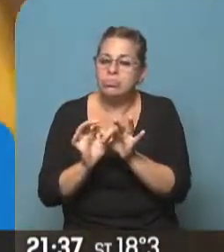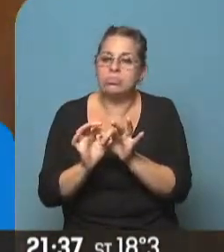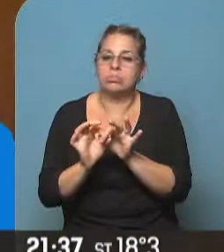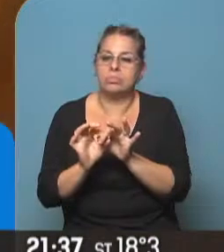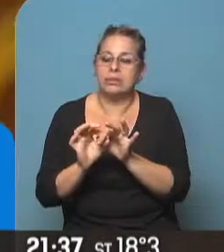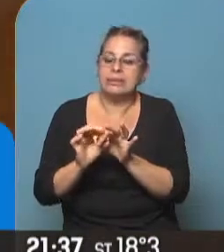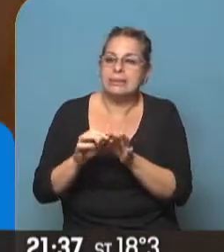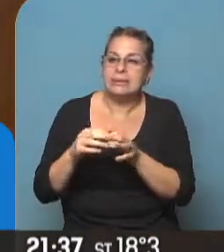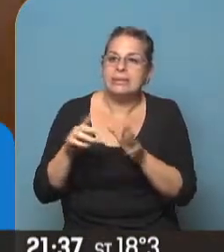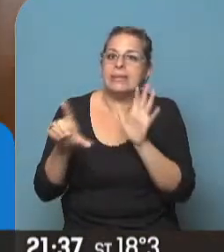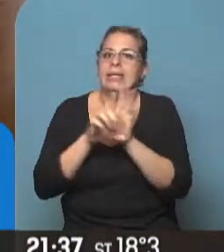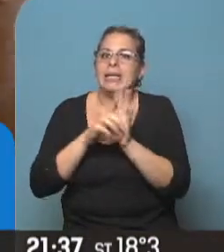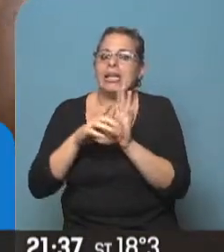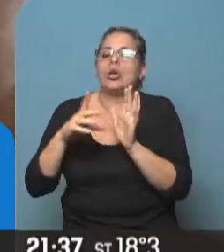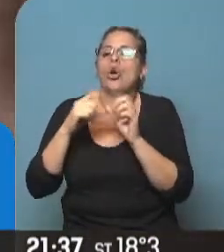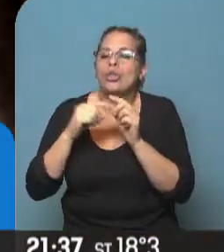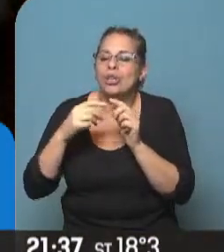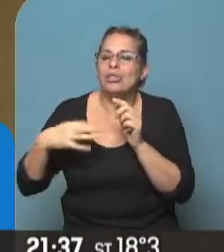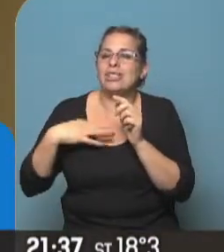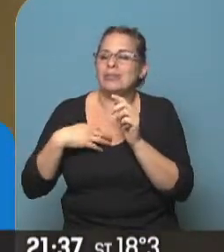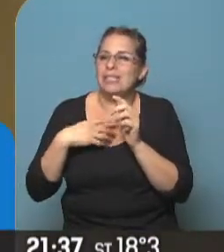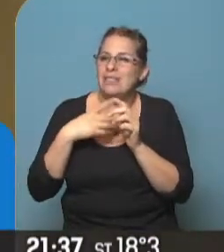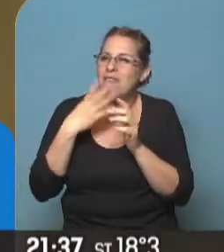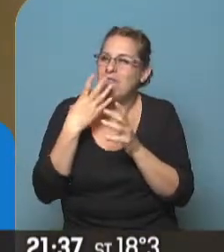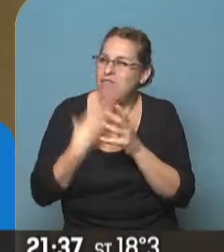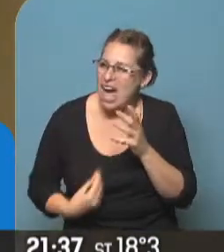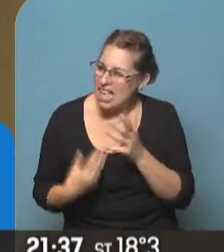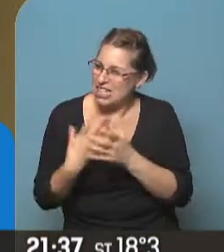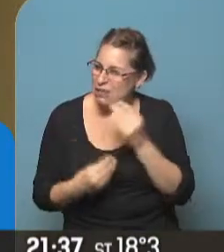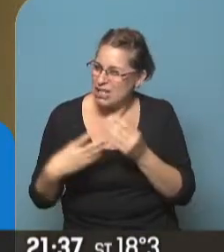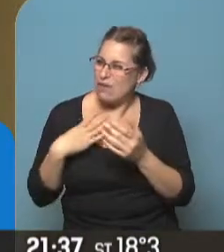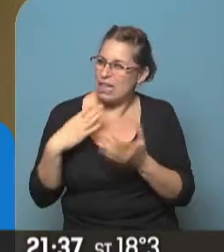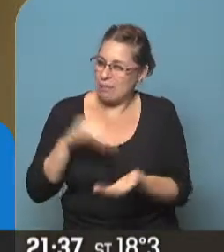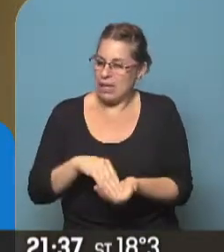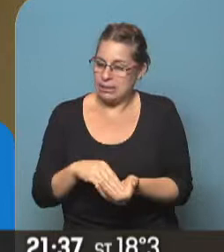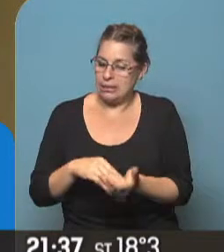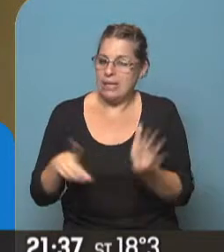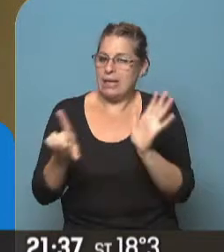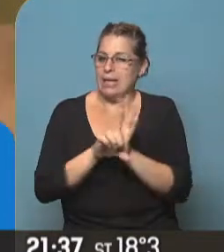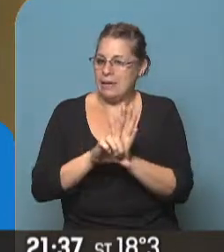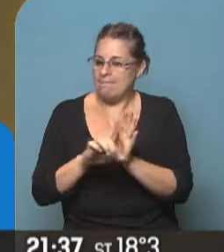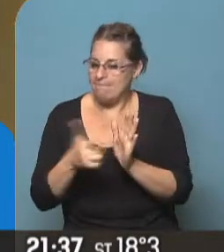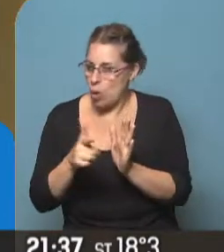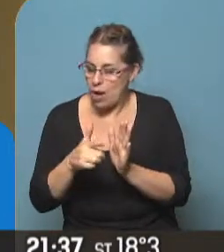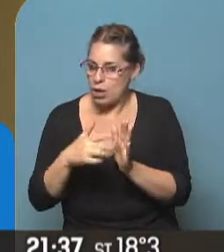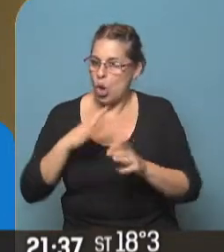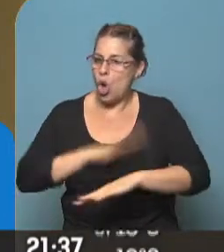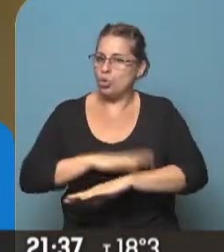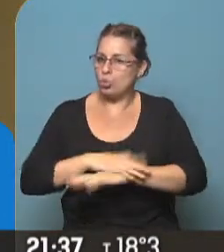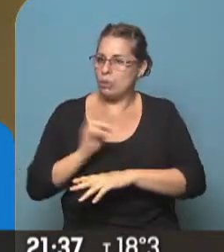vacío legal del código civil del hecho de que no haya sido regulado y por otro lado no haya sido una conducta prohibida